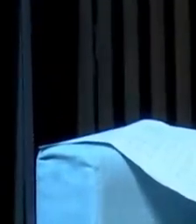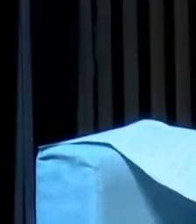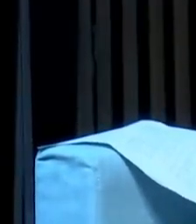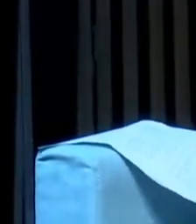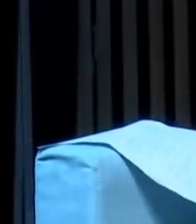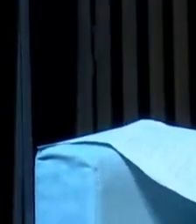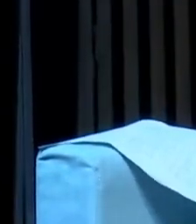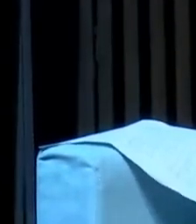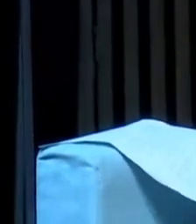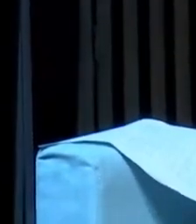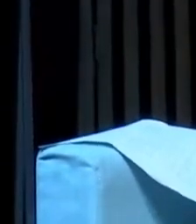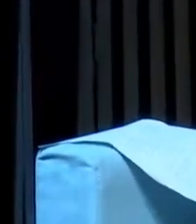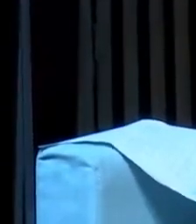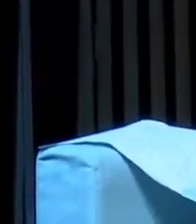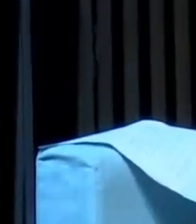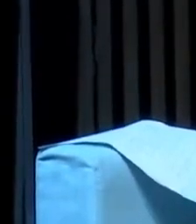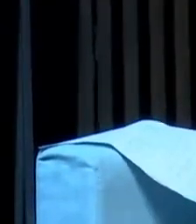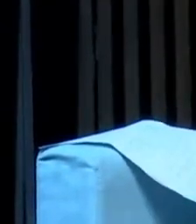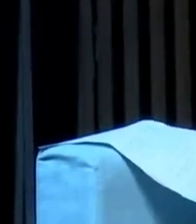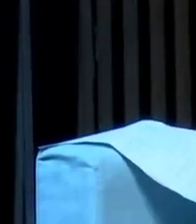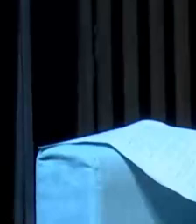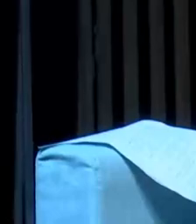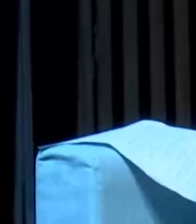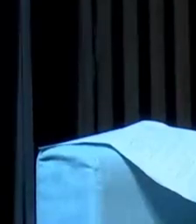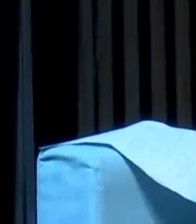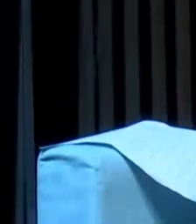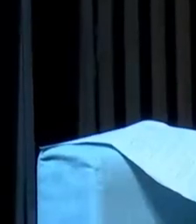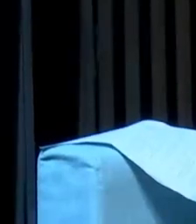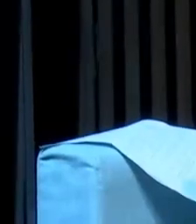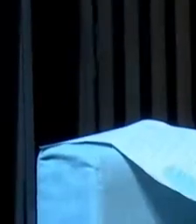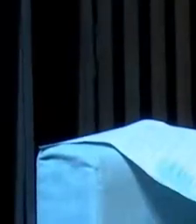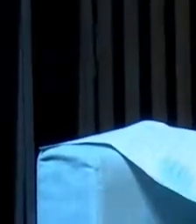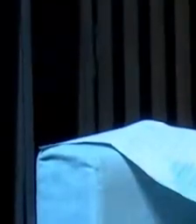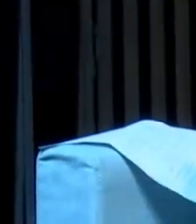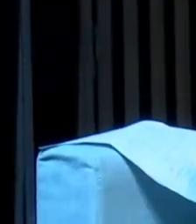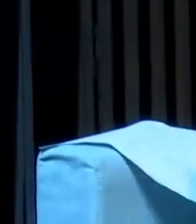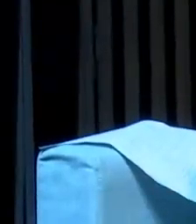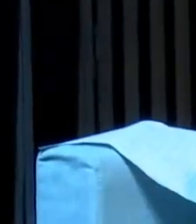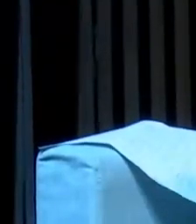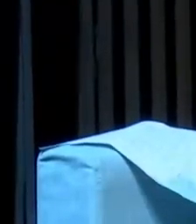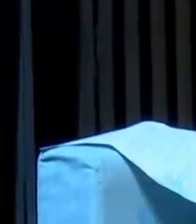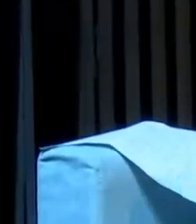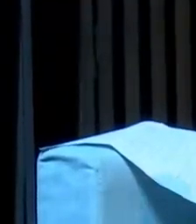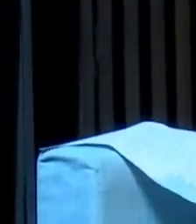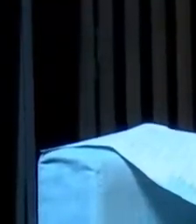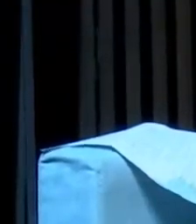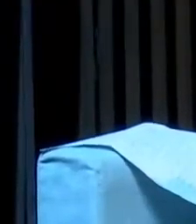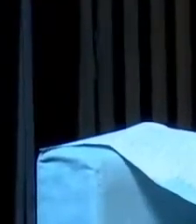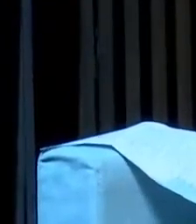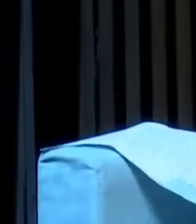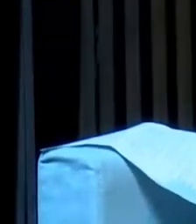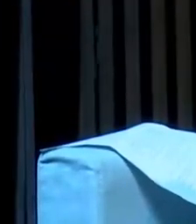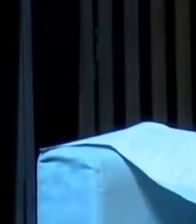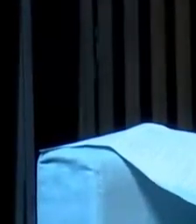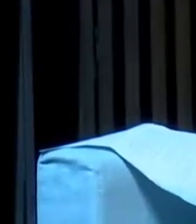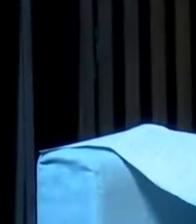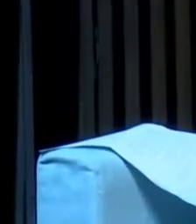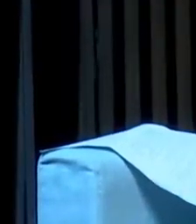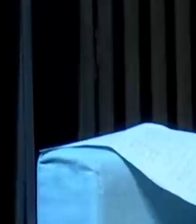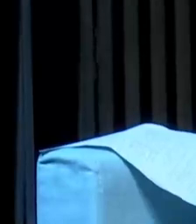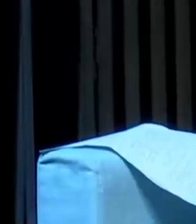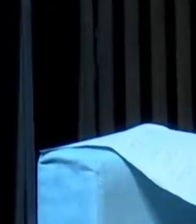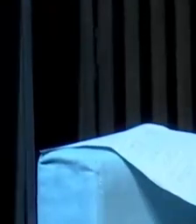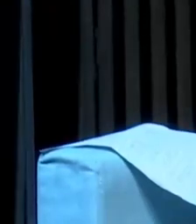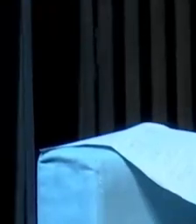de todo el mundo es Marte. A Marte han mandado desde los Vikings, de ahí para adelante, los Pioneers y ahora el último que